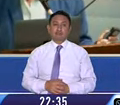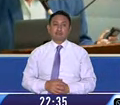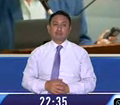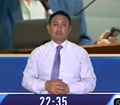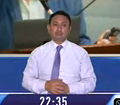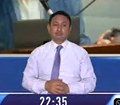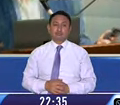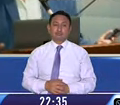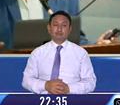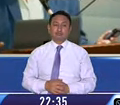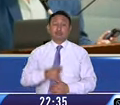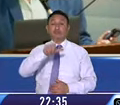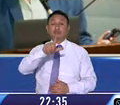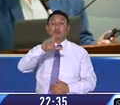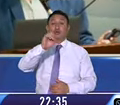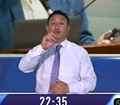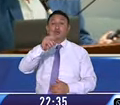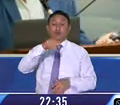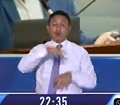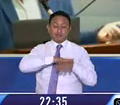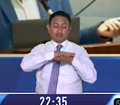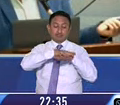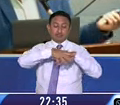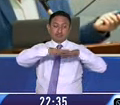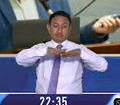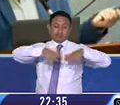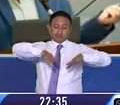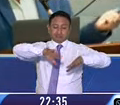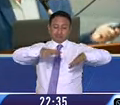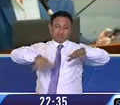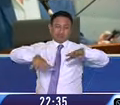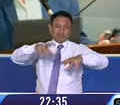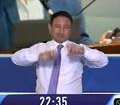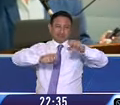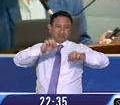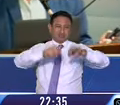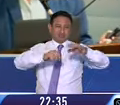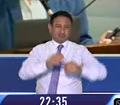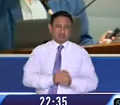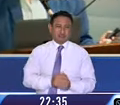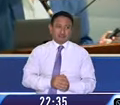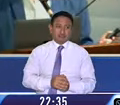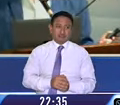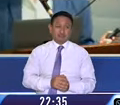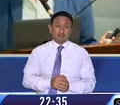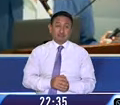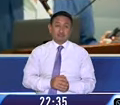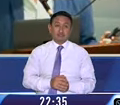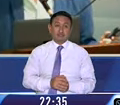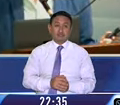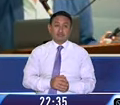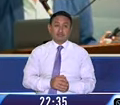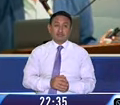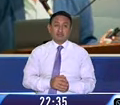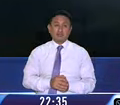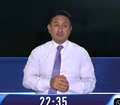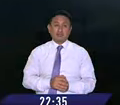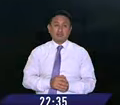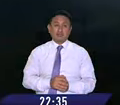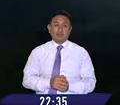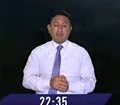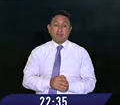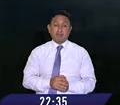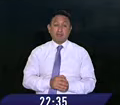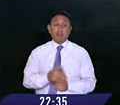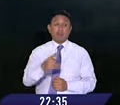y escombros, y los caudales de estos pueden ser de 100 a 1000 veces más que lo que experimentamos en La Garza. Si esto